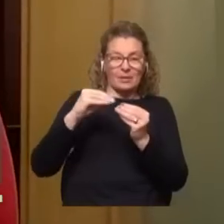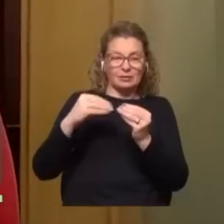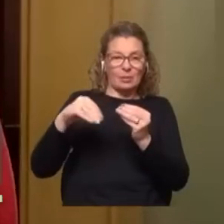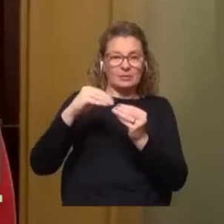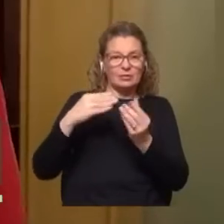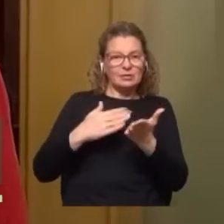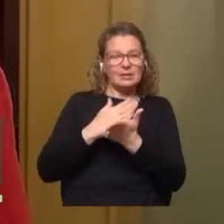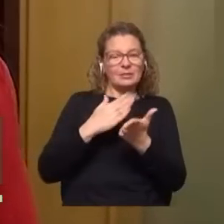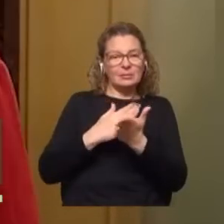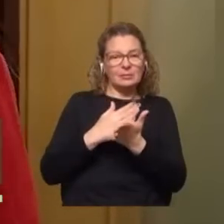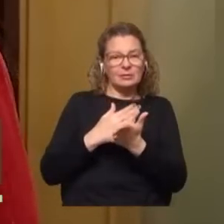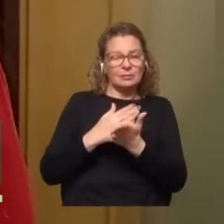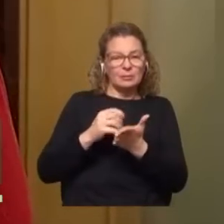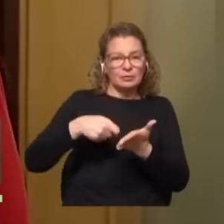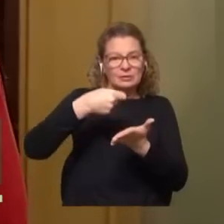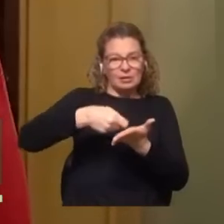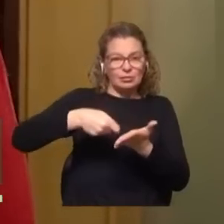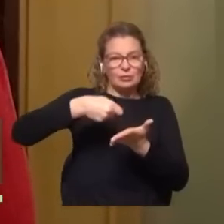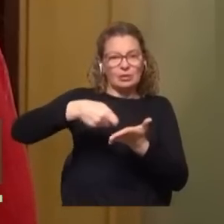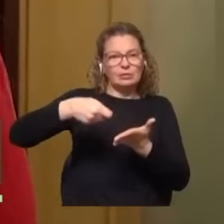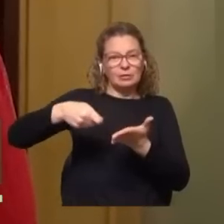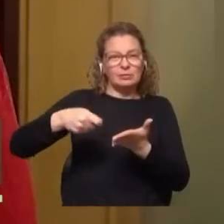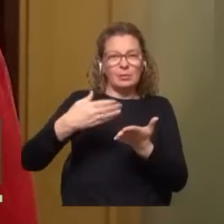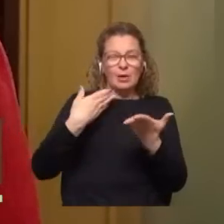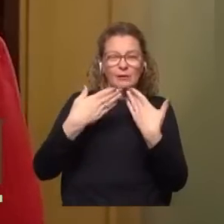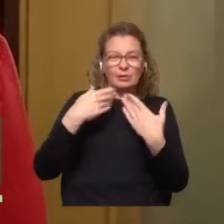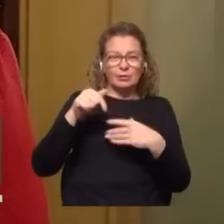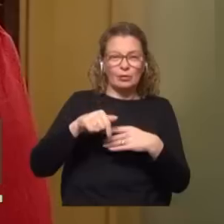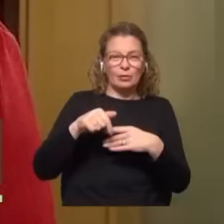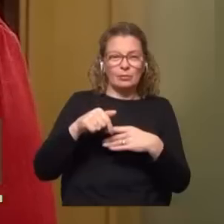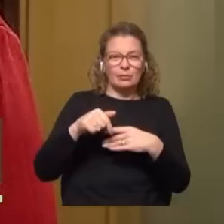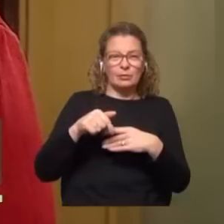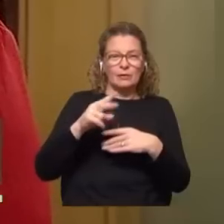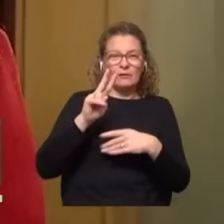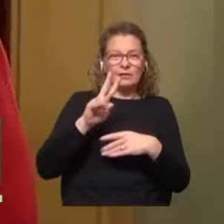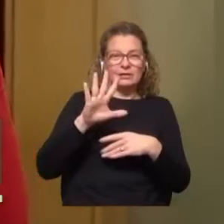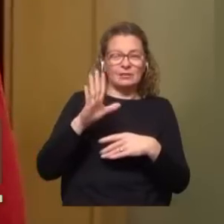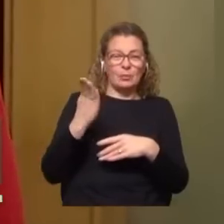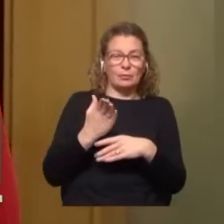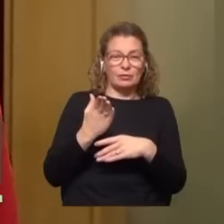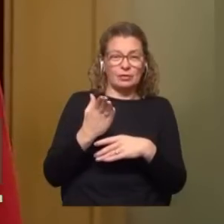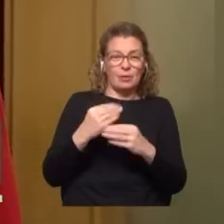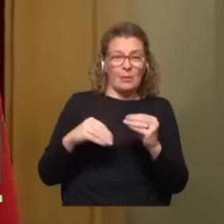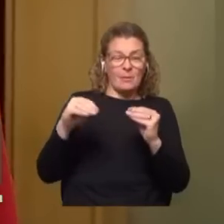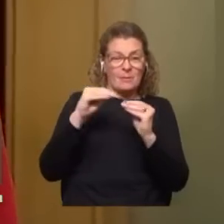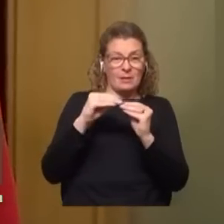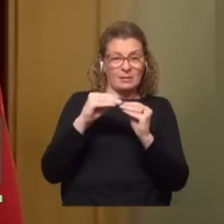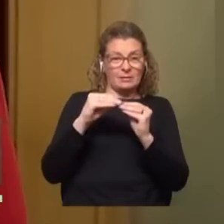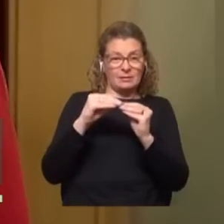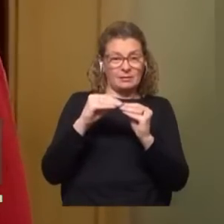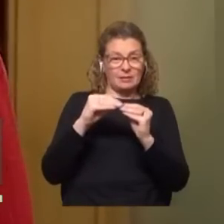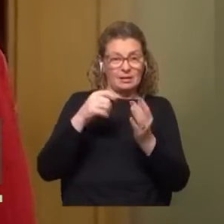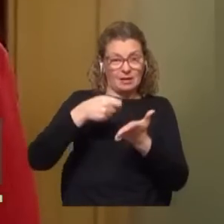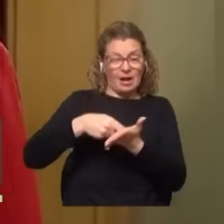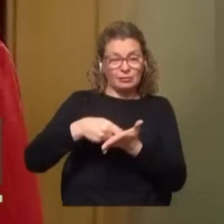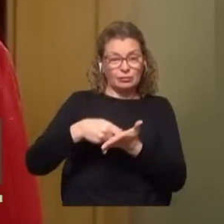sostenidos que se han tenido que ir otorgando estamos hablando de que hoy estamos por lo menos un 25% más arriba en términos de